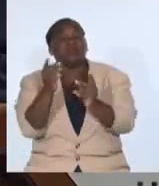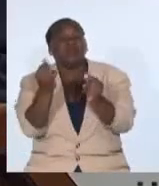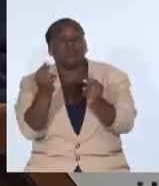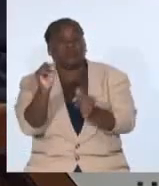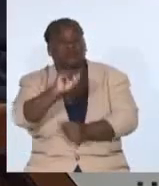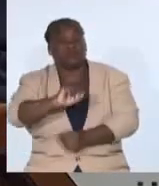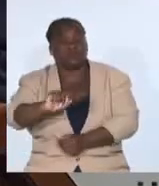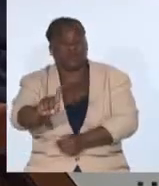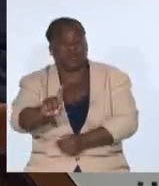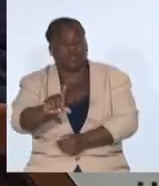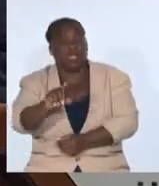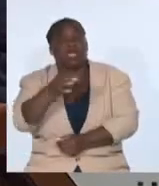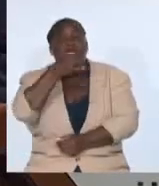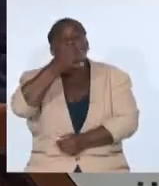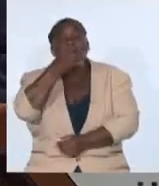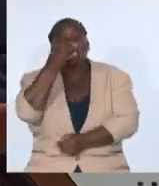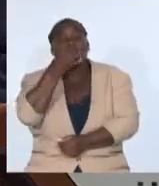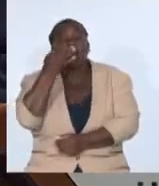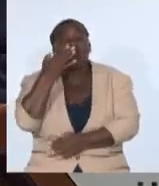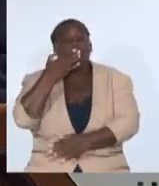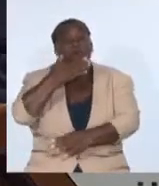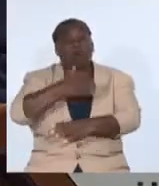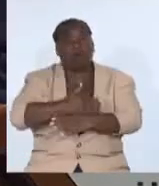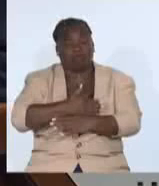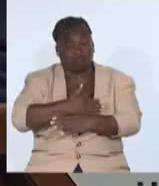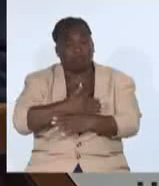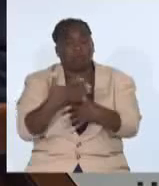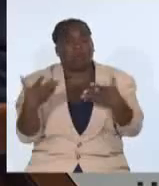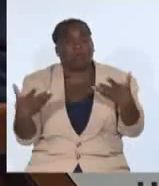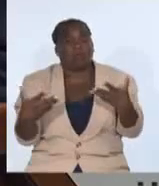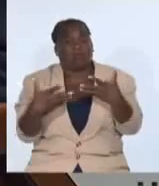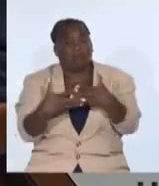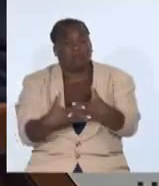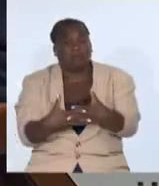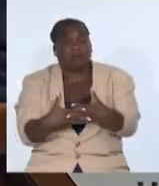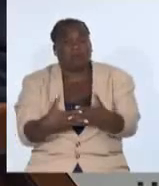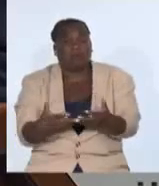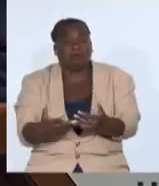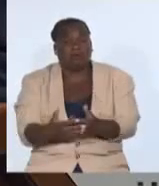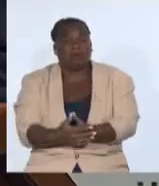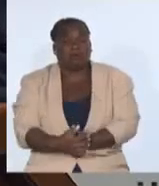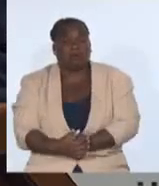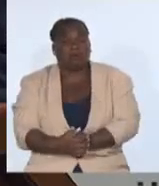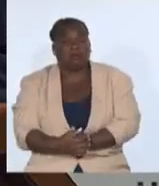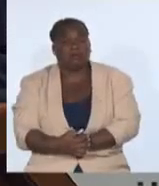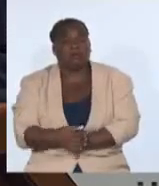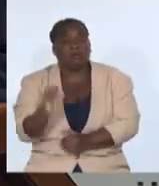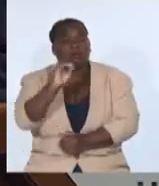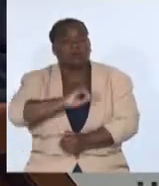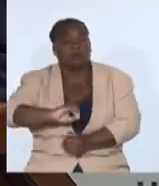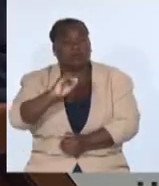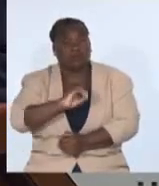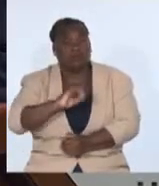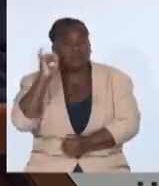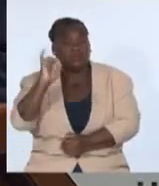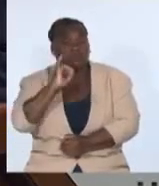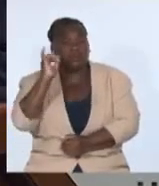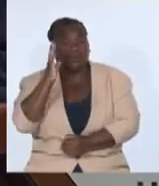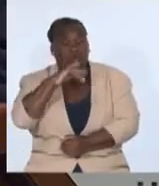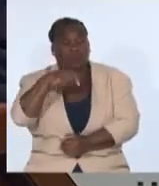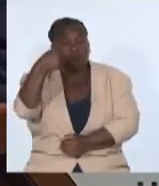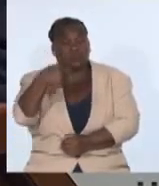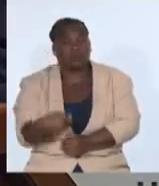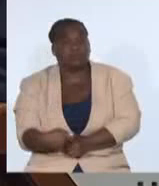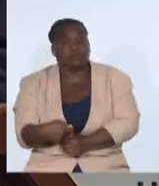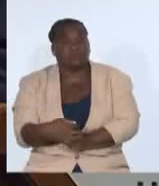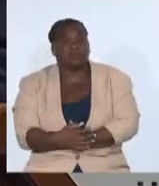hablo de Barreras íntimamentas asociadas a un orden económico internacional Injusto e insostenible